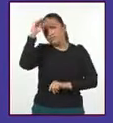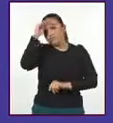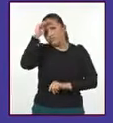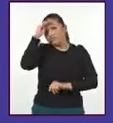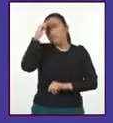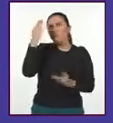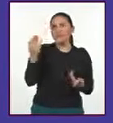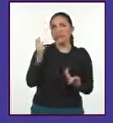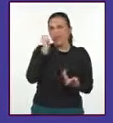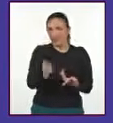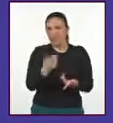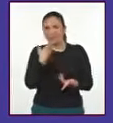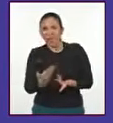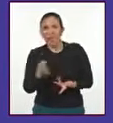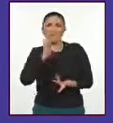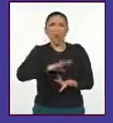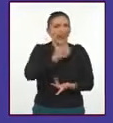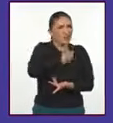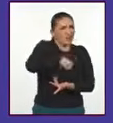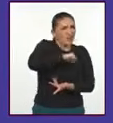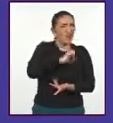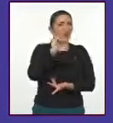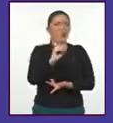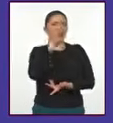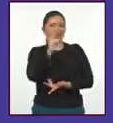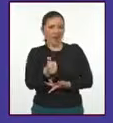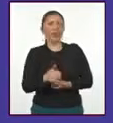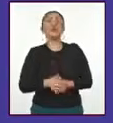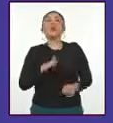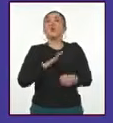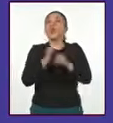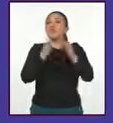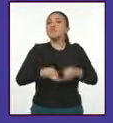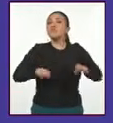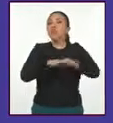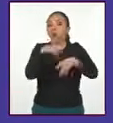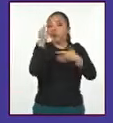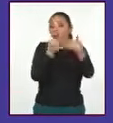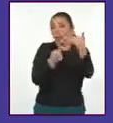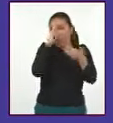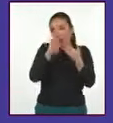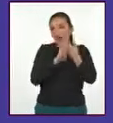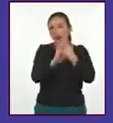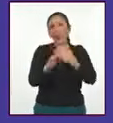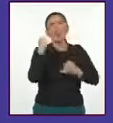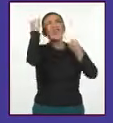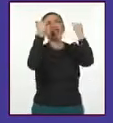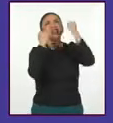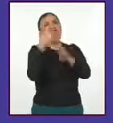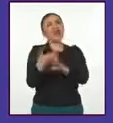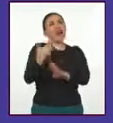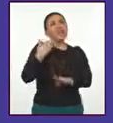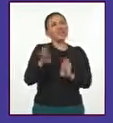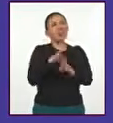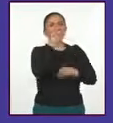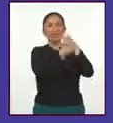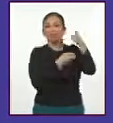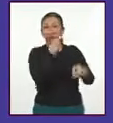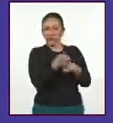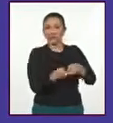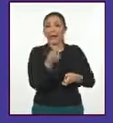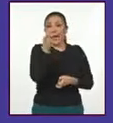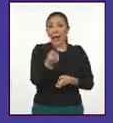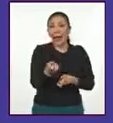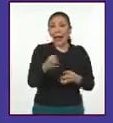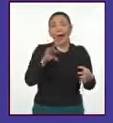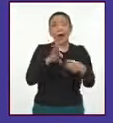es sano o lo que no es sano, puntos clave para prevenir el prejuicio y abordar también con esto lo que sería la